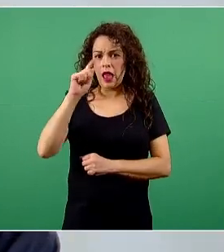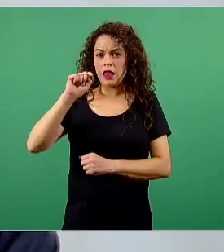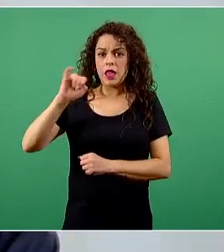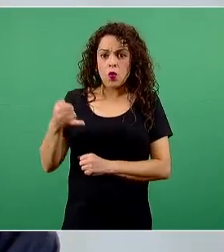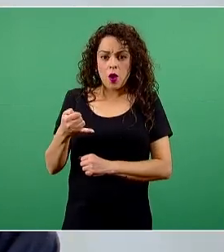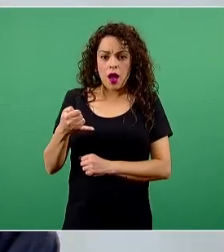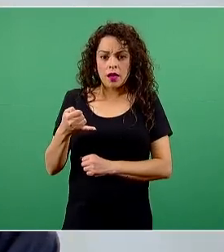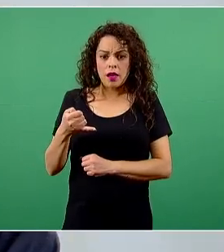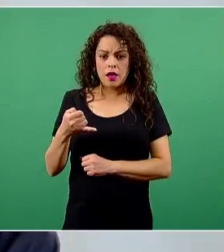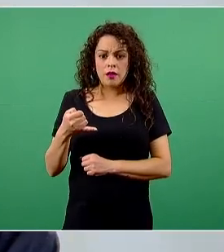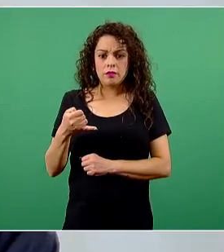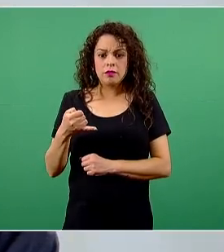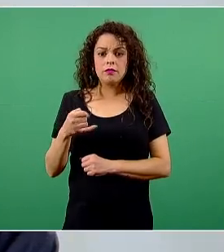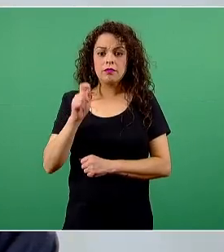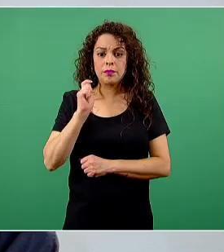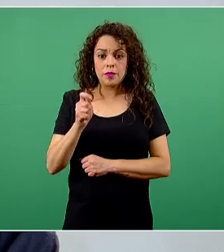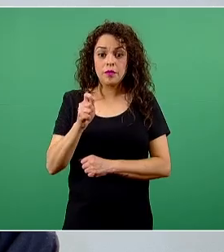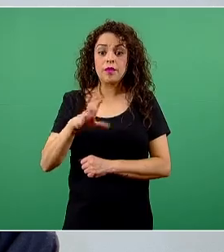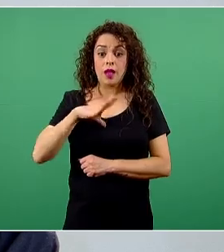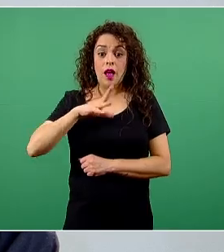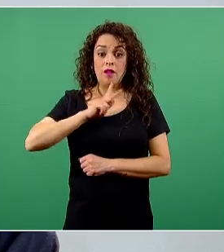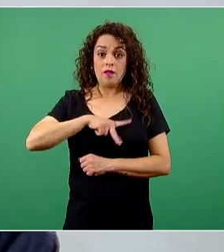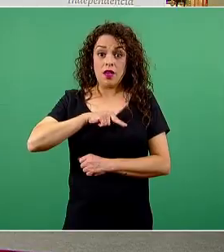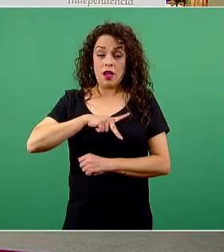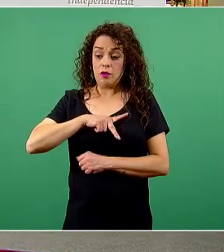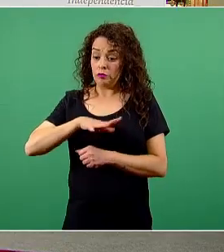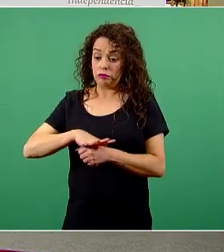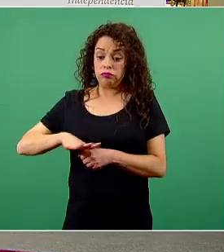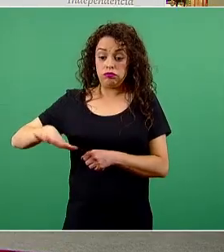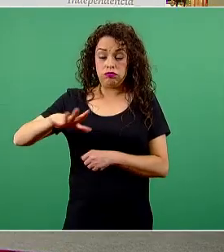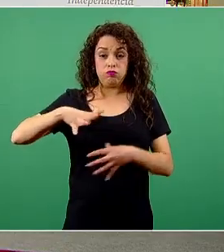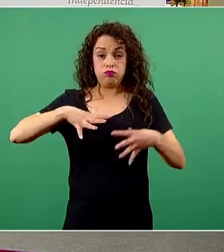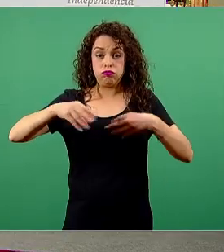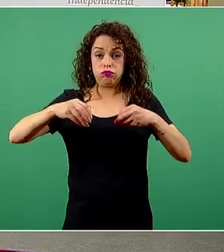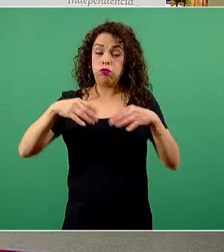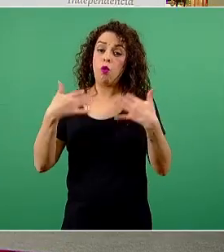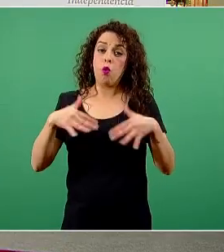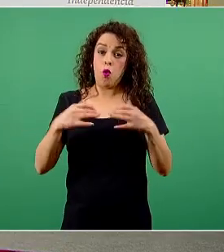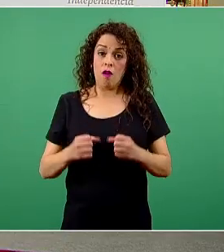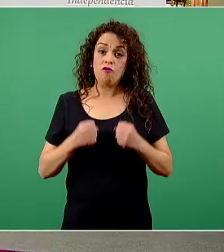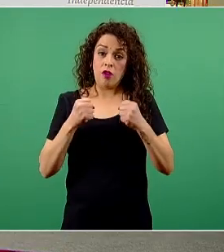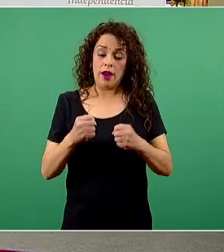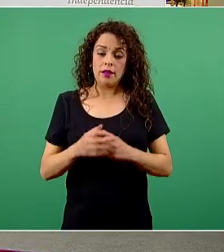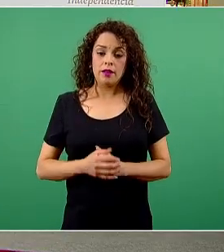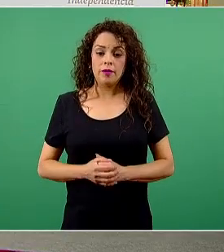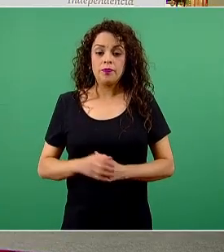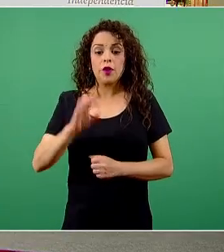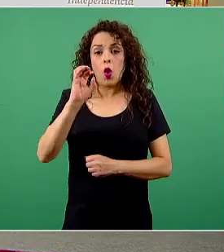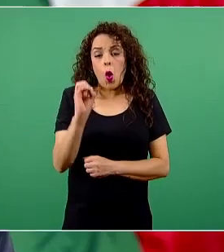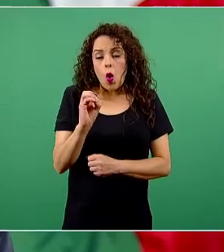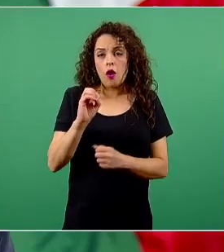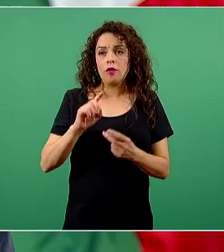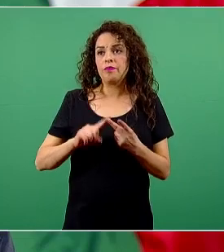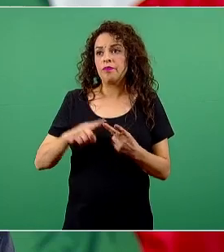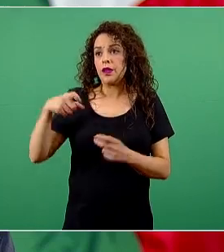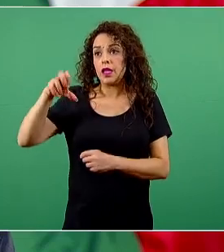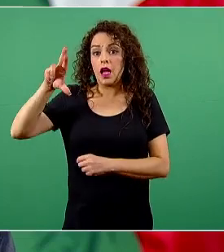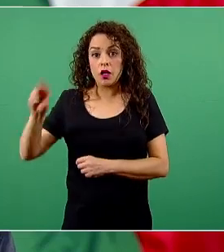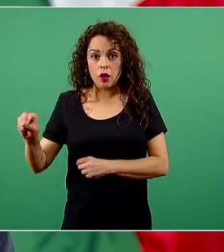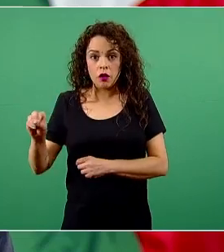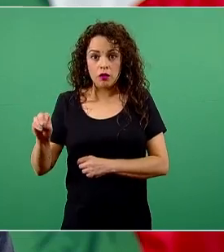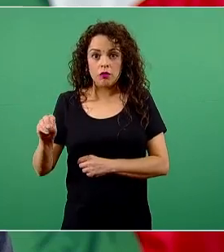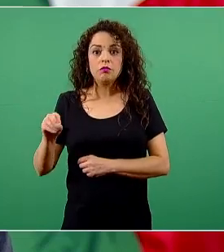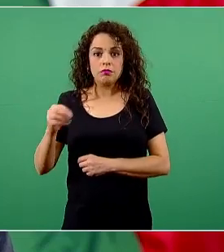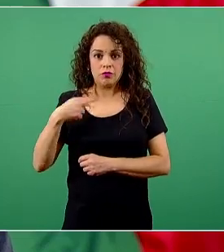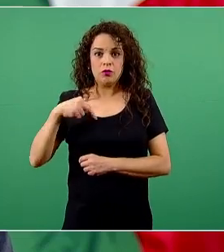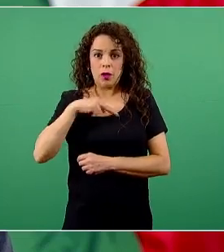muy importante, la circulación del virus fue muy importante. Si vemos Quintana Roo, cuando analizamos los sueros también de Quintana